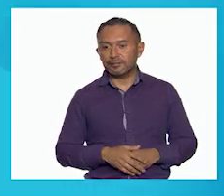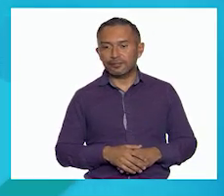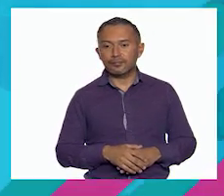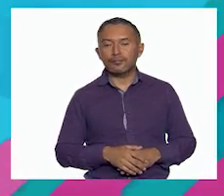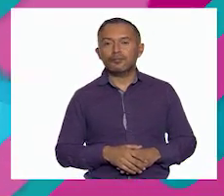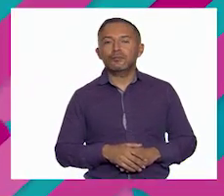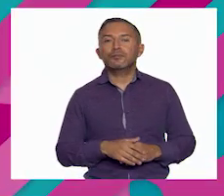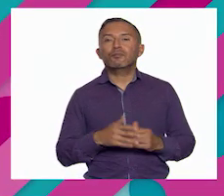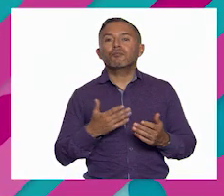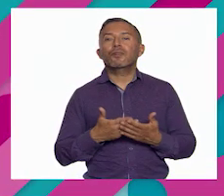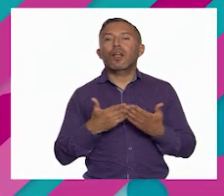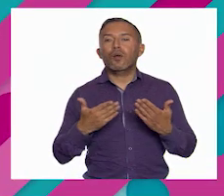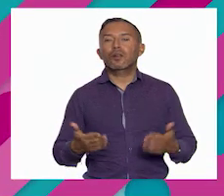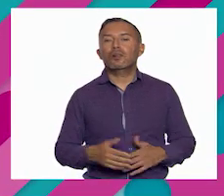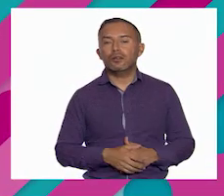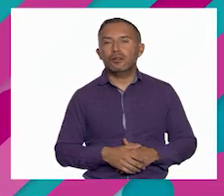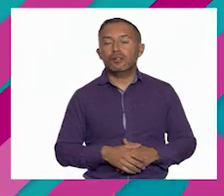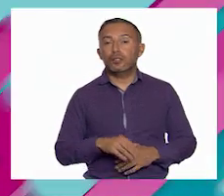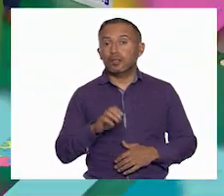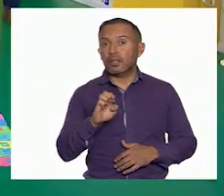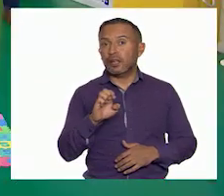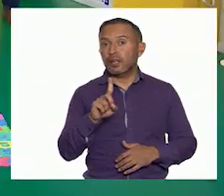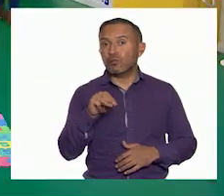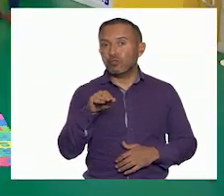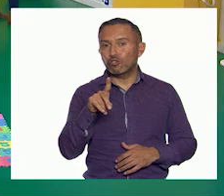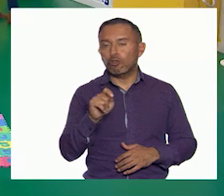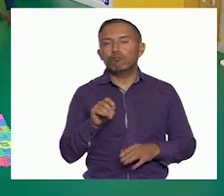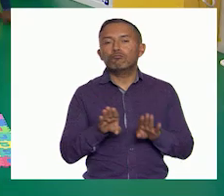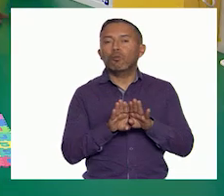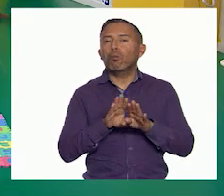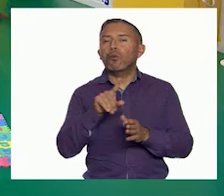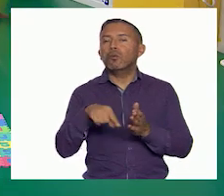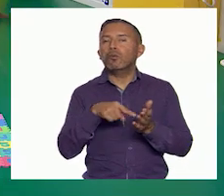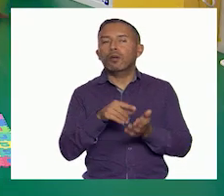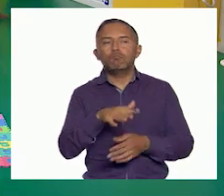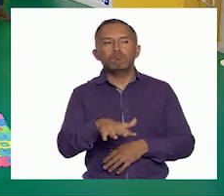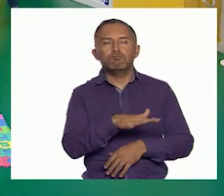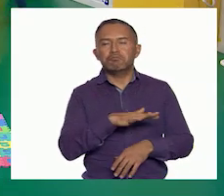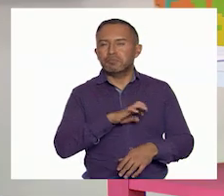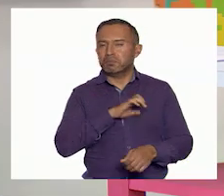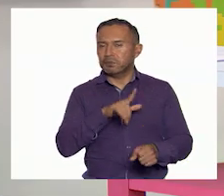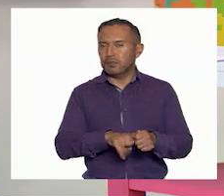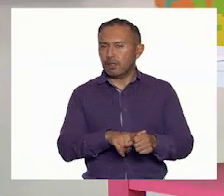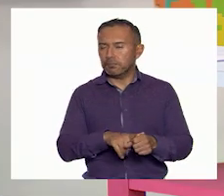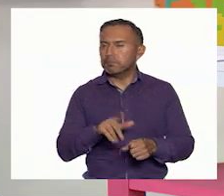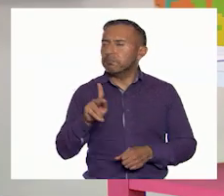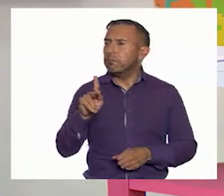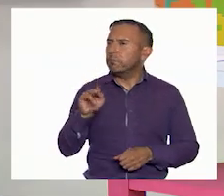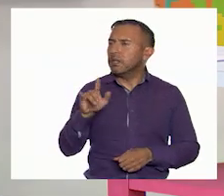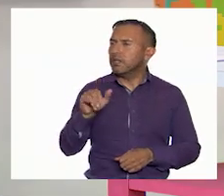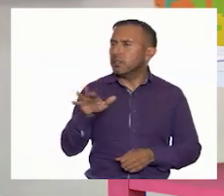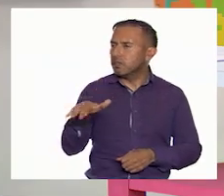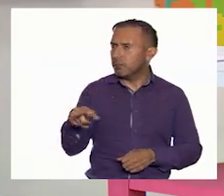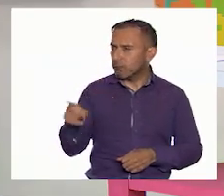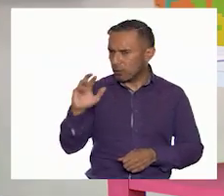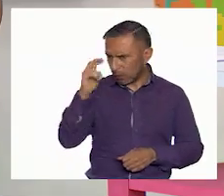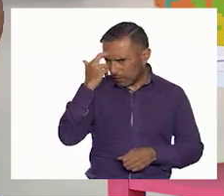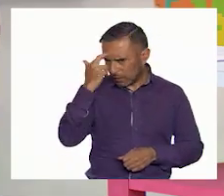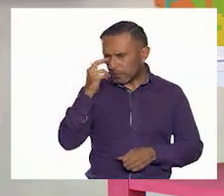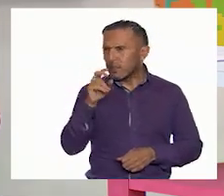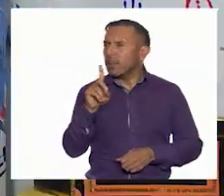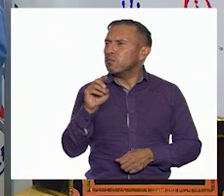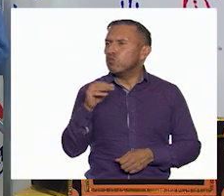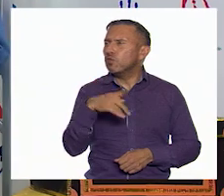Ahora, Edmundo lo hacía en un lugar muy especial. Pili, ¿tú recuerdas en dónde se divertía